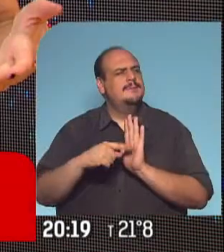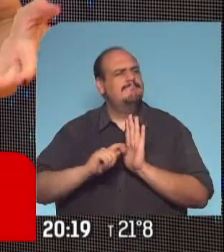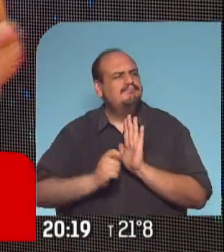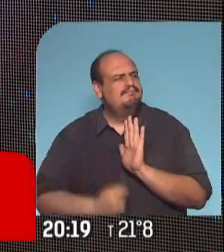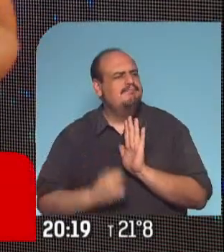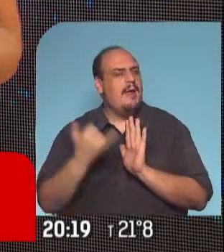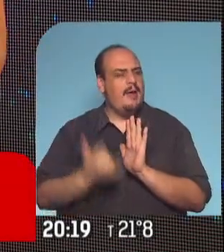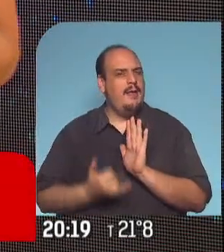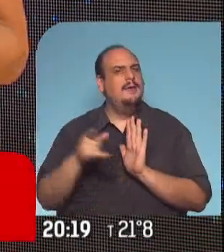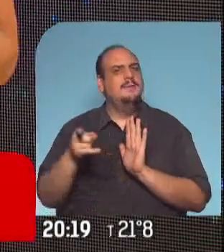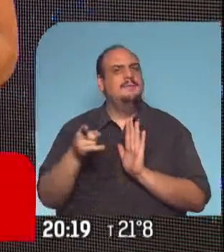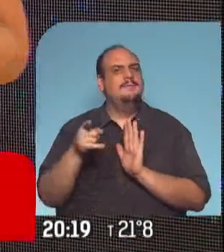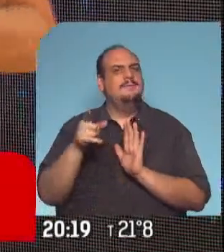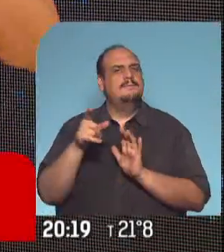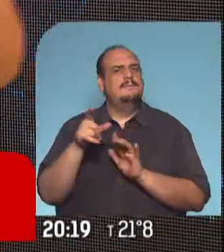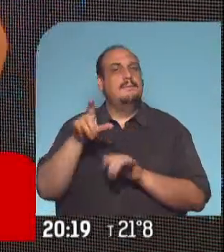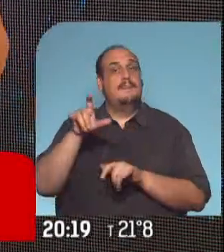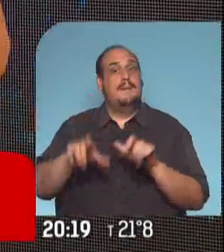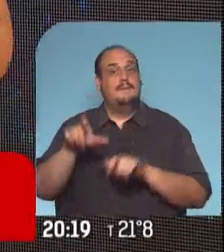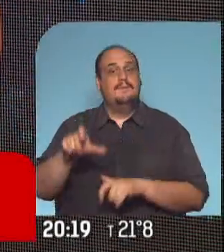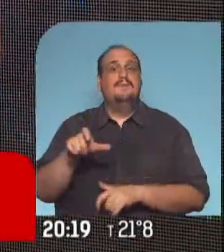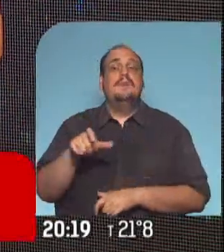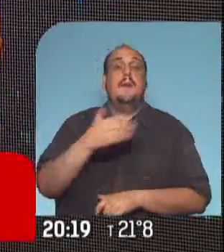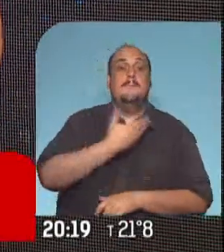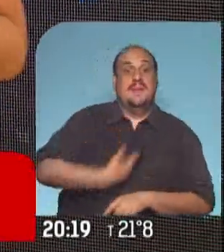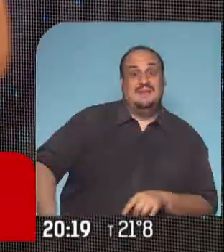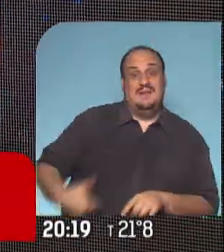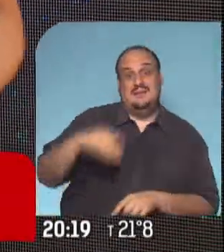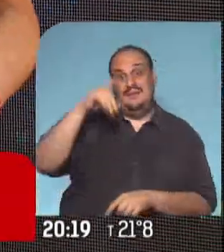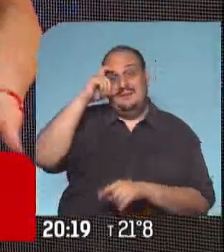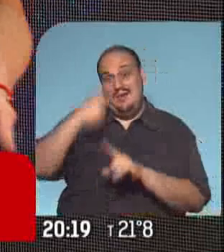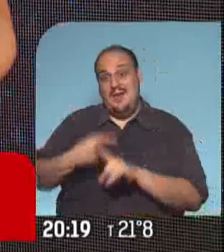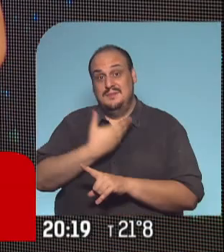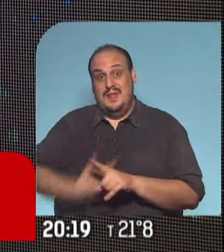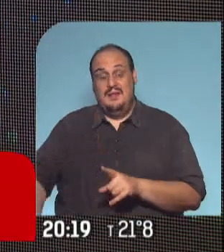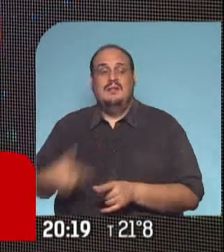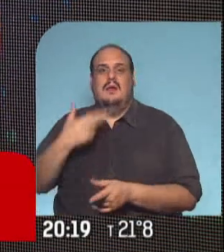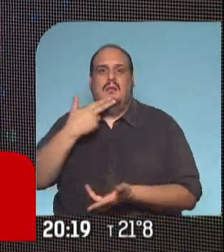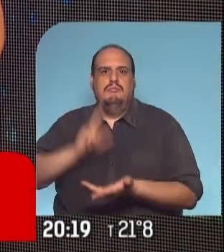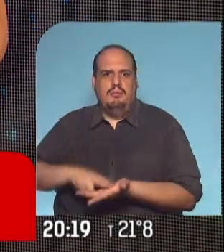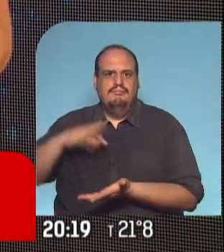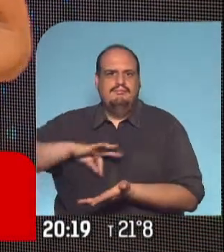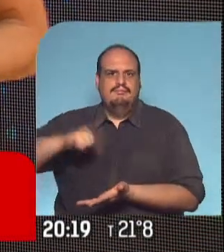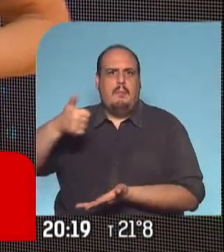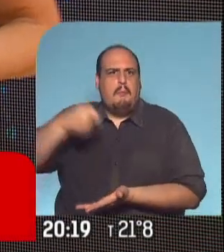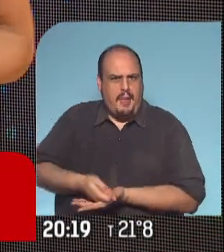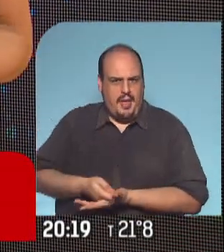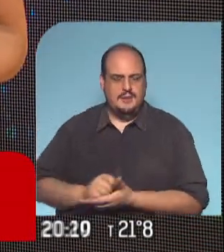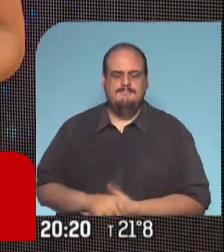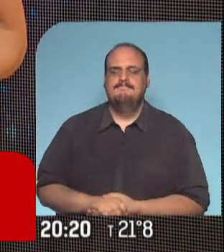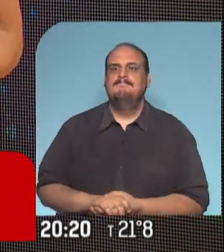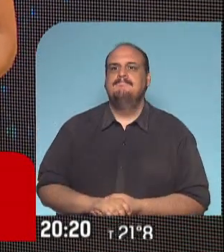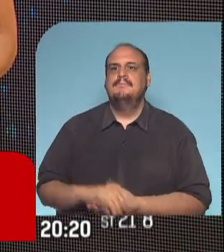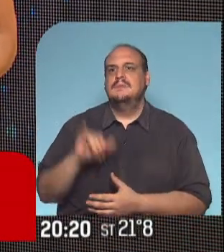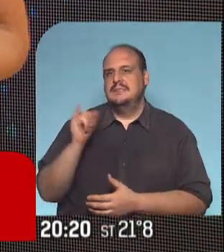un pedido particular de que las pensiones de presidentes y expresidentes sí paguen impuesto a las ganancias. Sí,